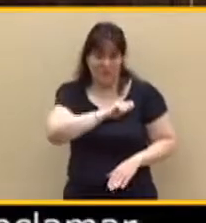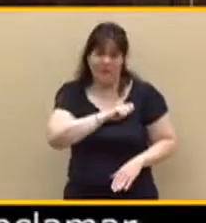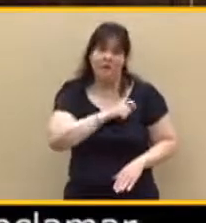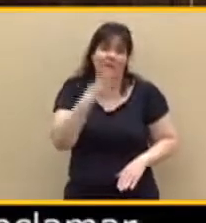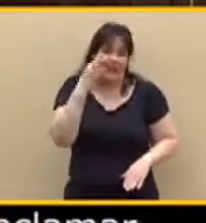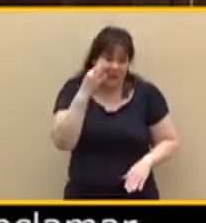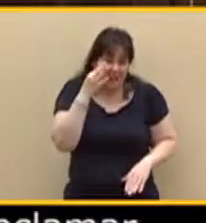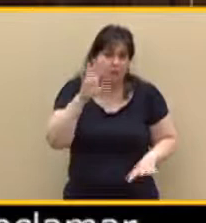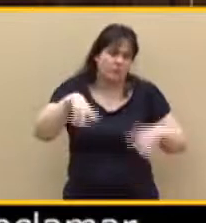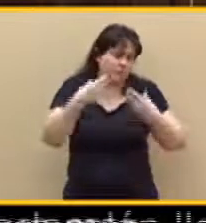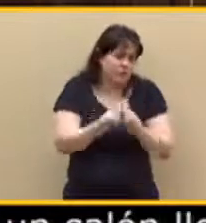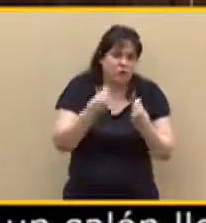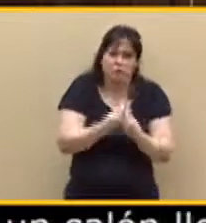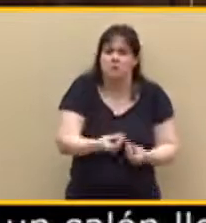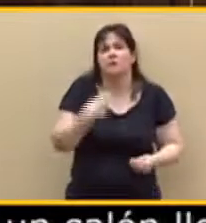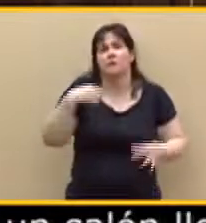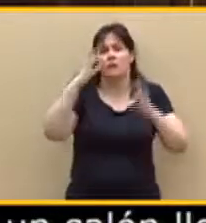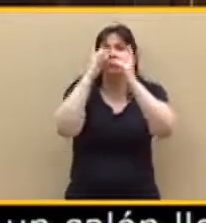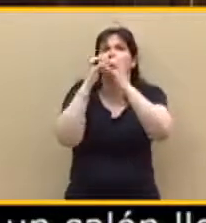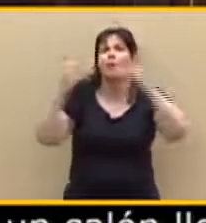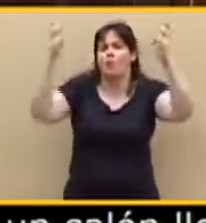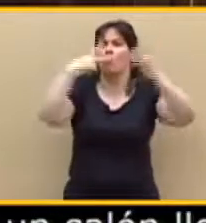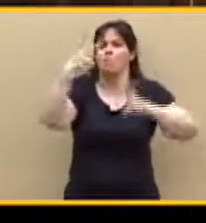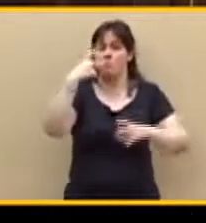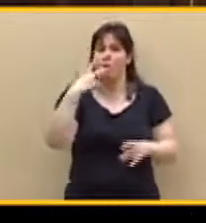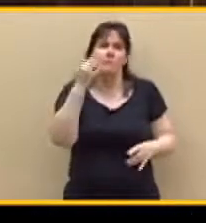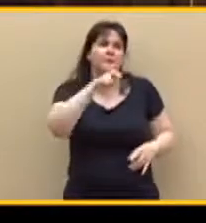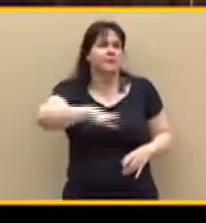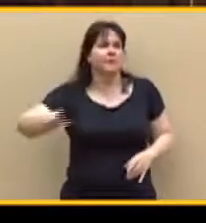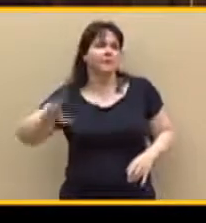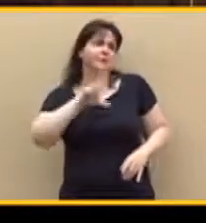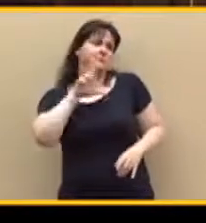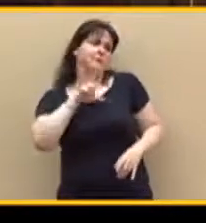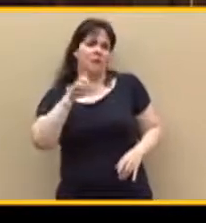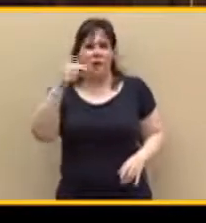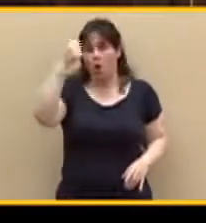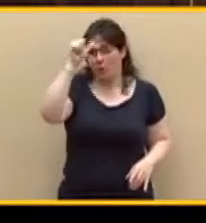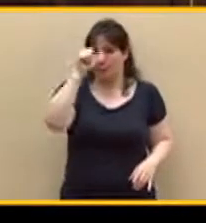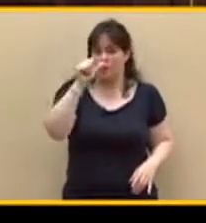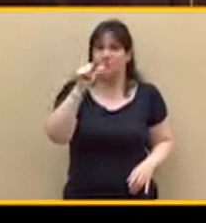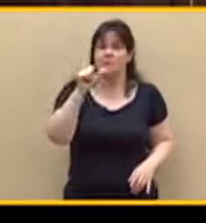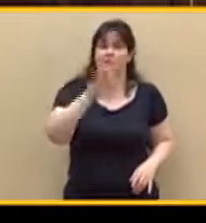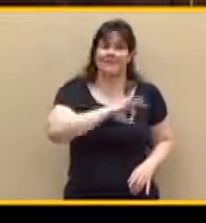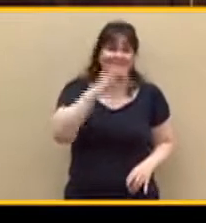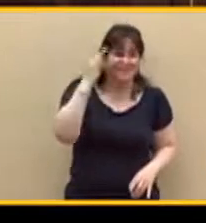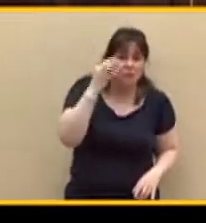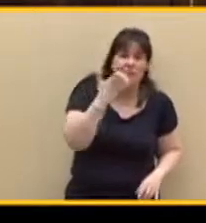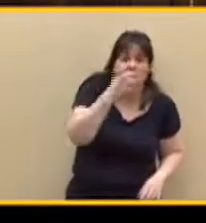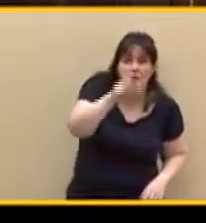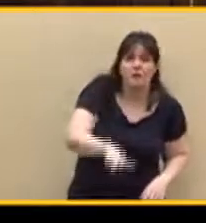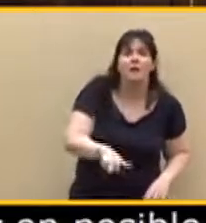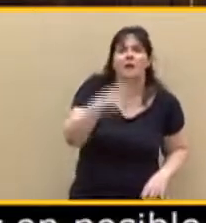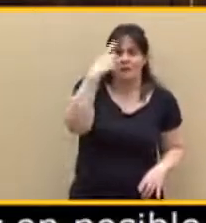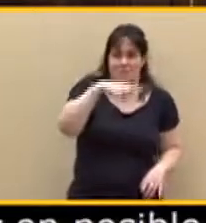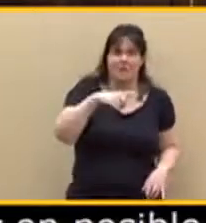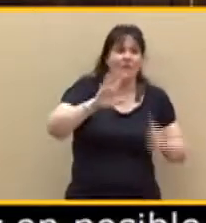de humo y lleno de oficiales. Señorías, si alguien sabe conseguir y convertir en posible lo imposible, si